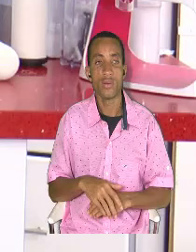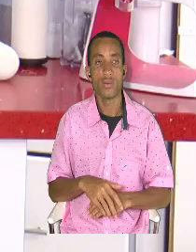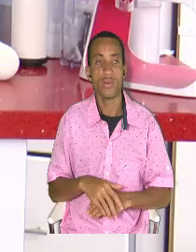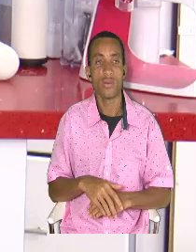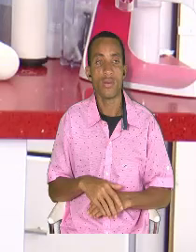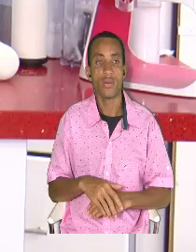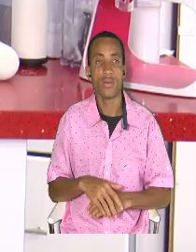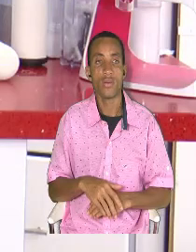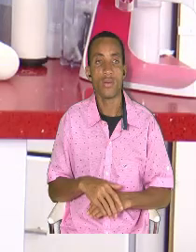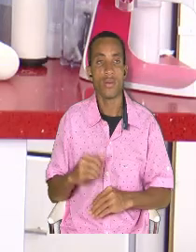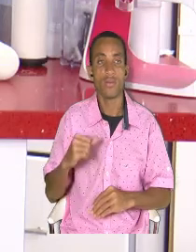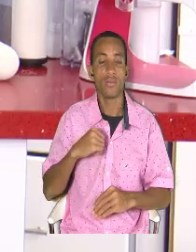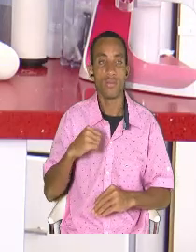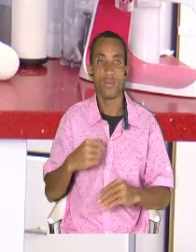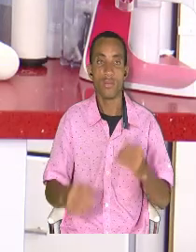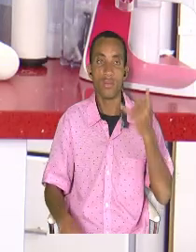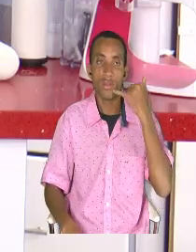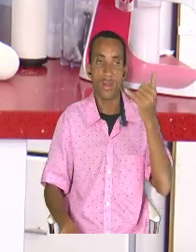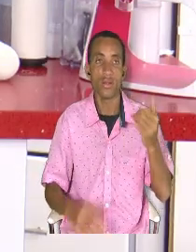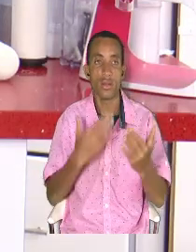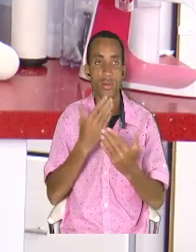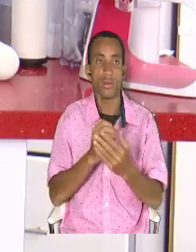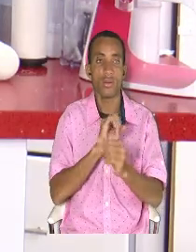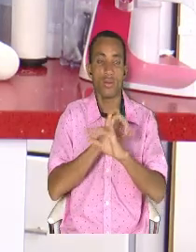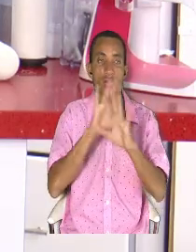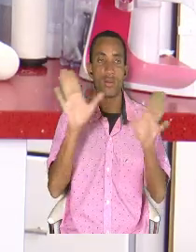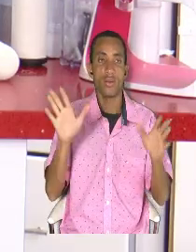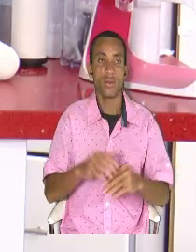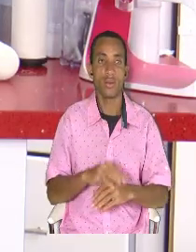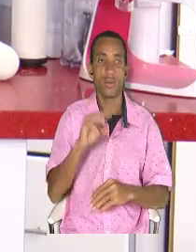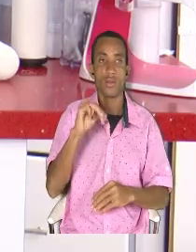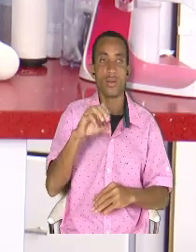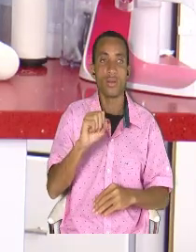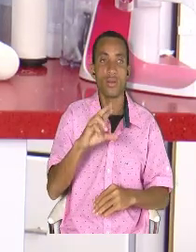Tenemos televidente en línea. Muy buenos días, doña María Teresa.